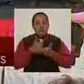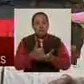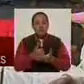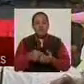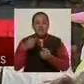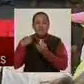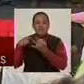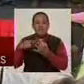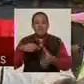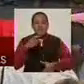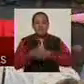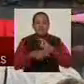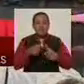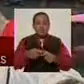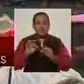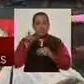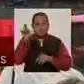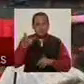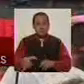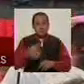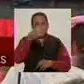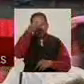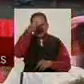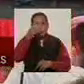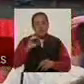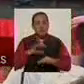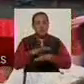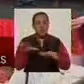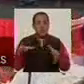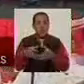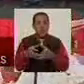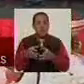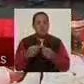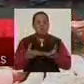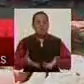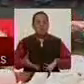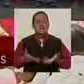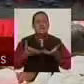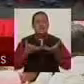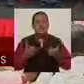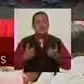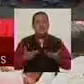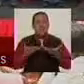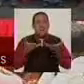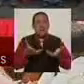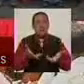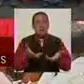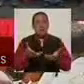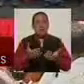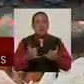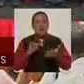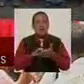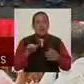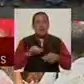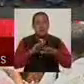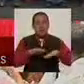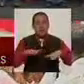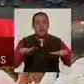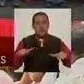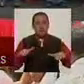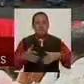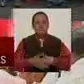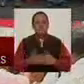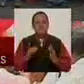salud adecuada. Todo ello va a contribuir a que nuestros niños